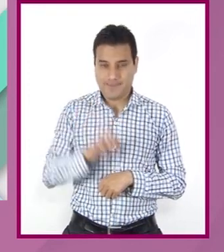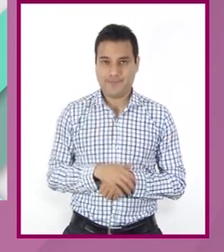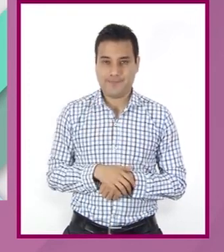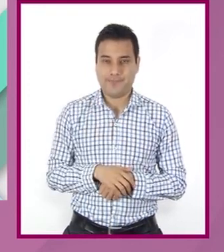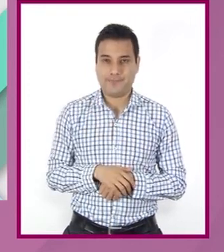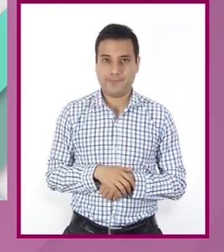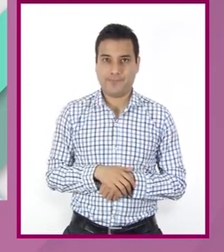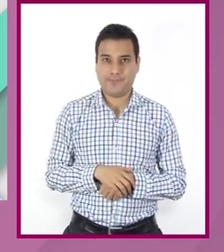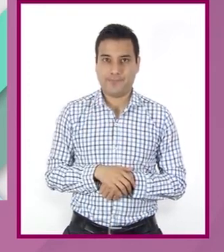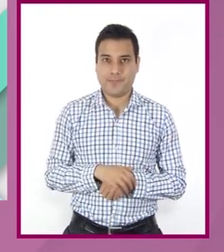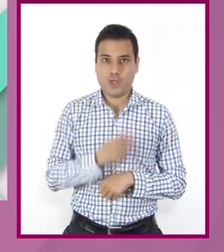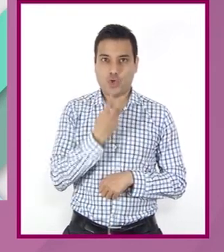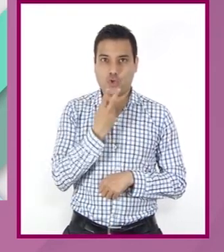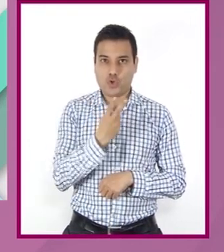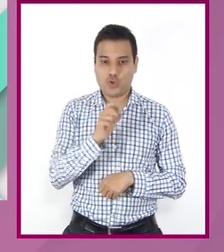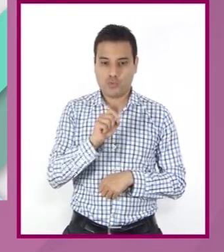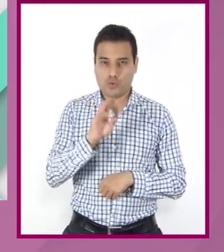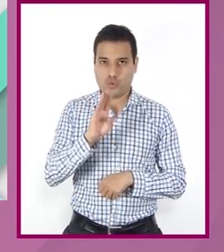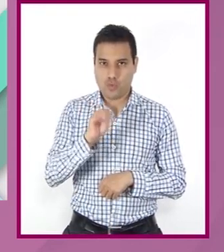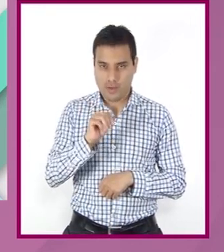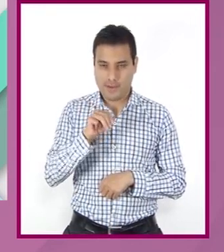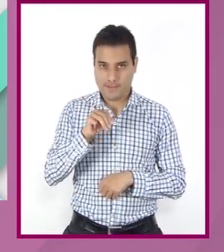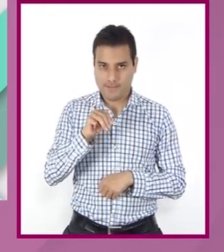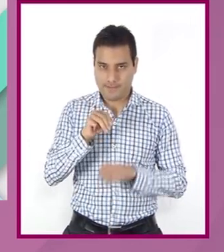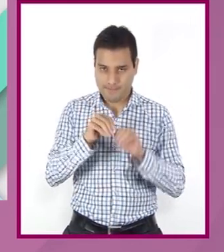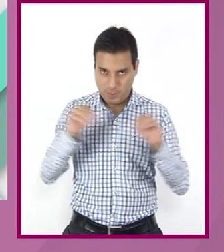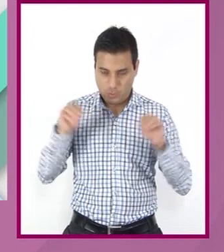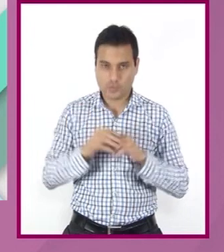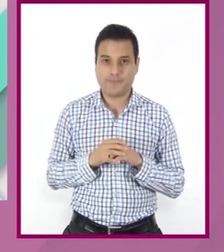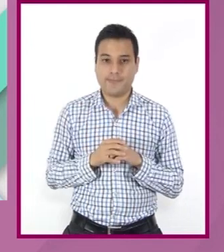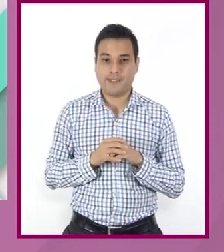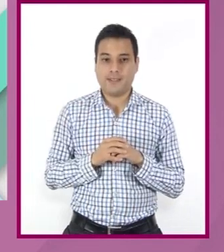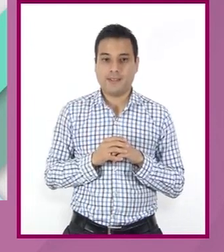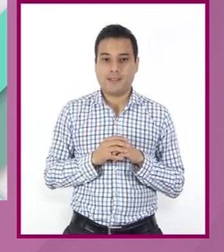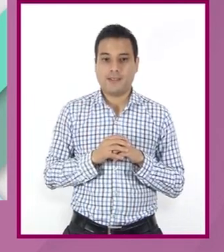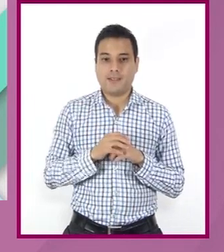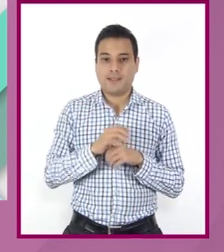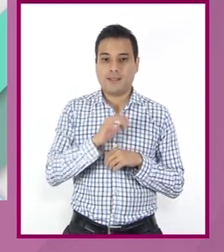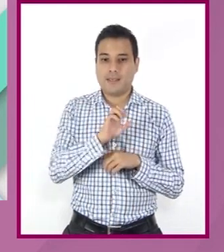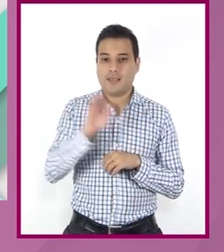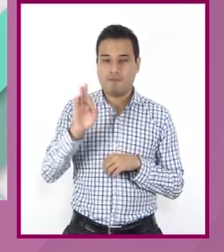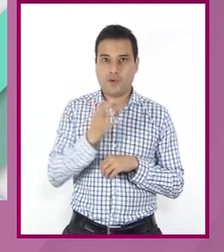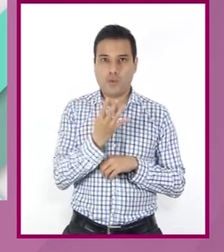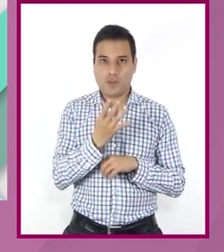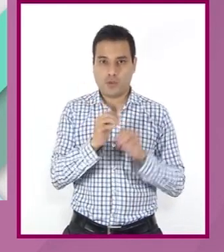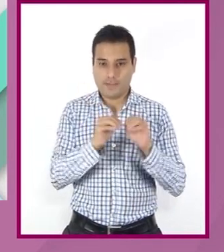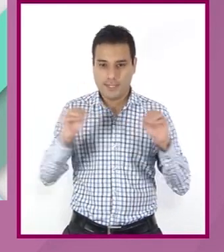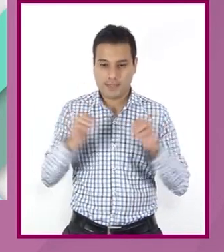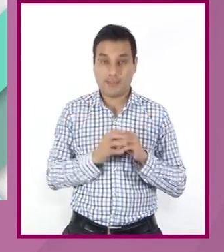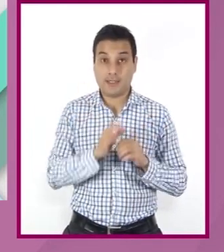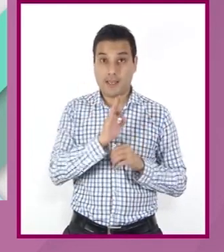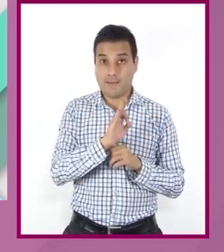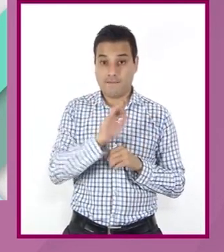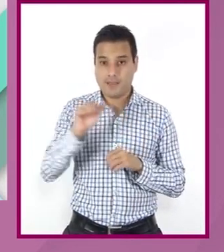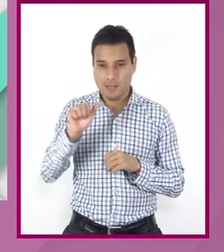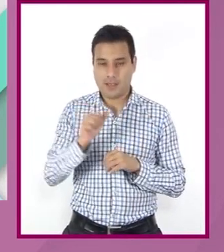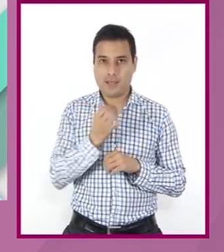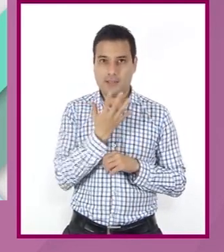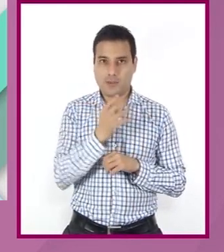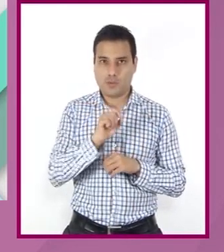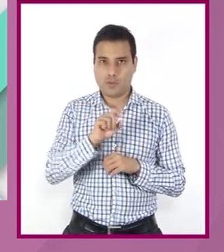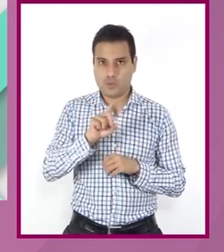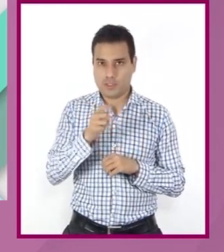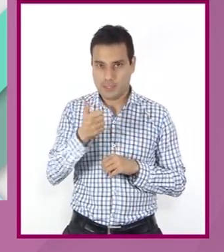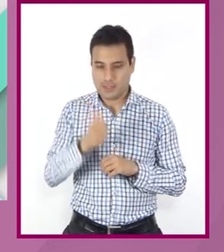es de 2.9 metros. El EF mide 4 metros y el segmento FA mide